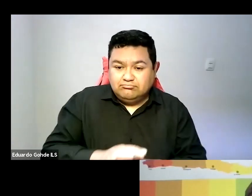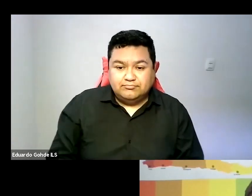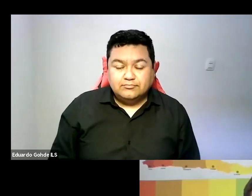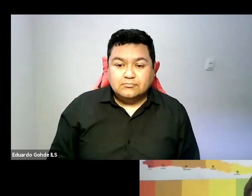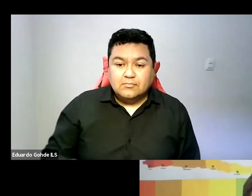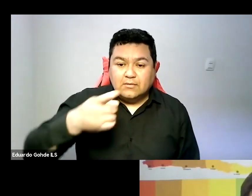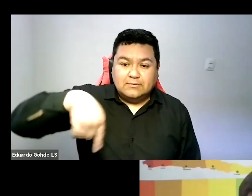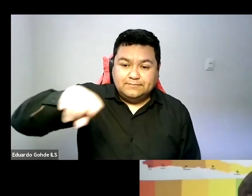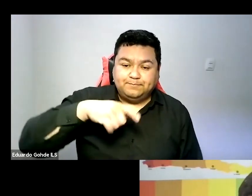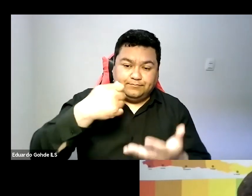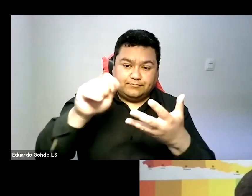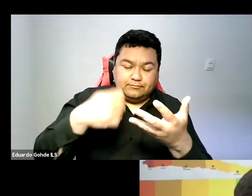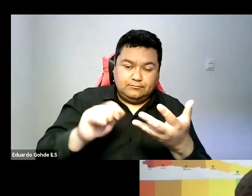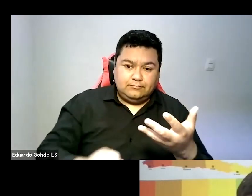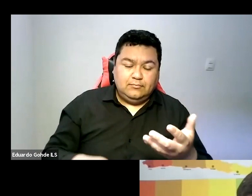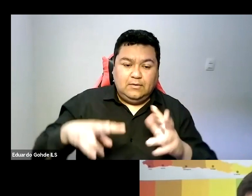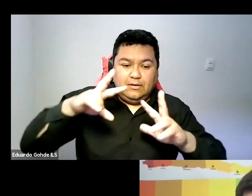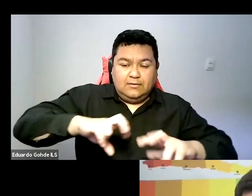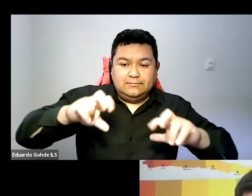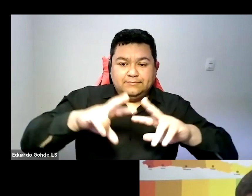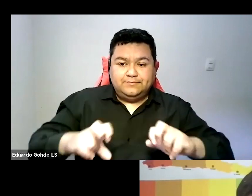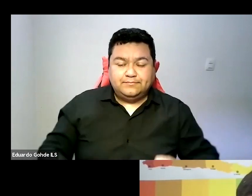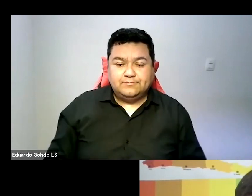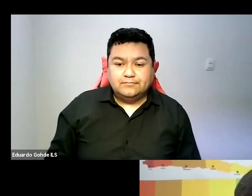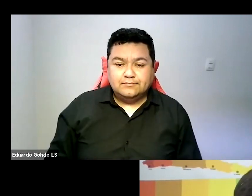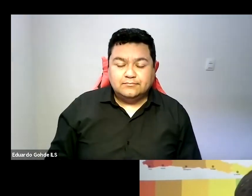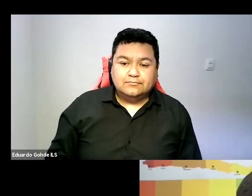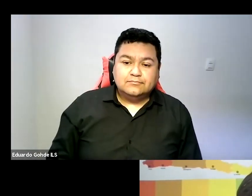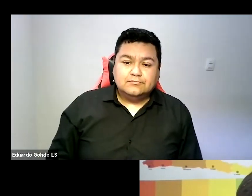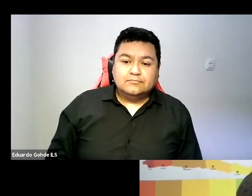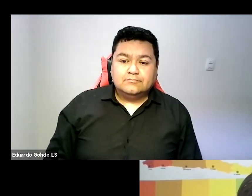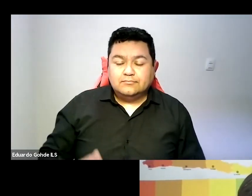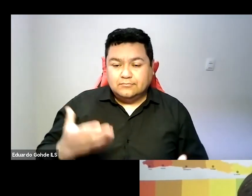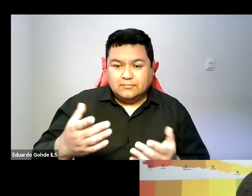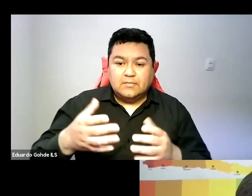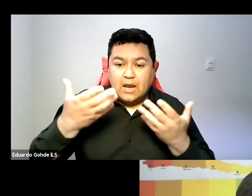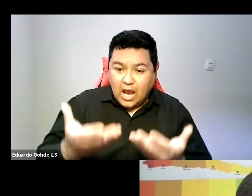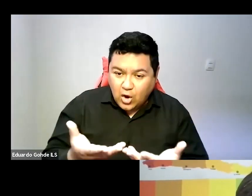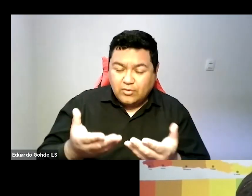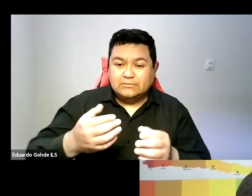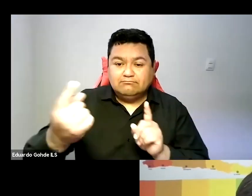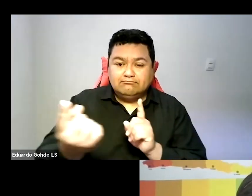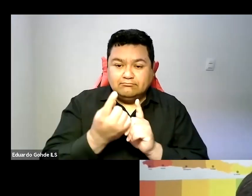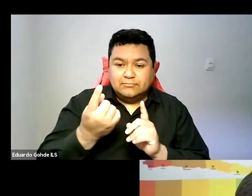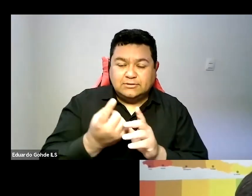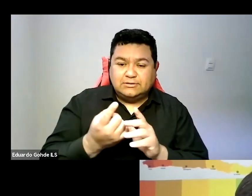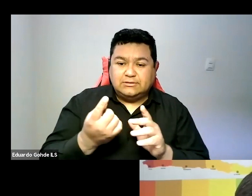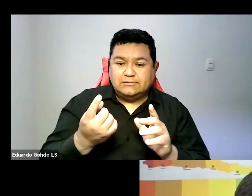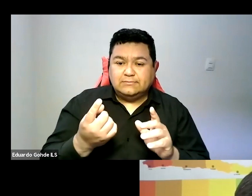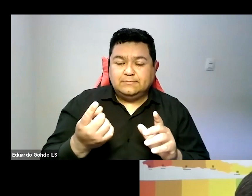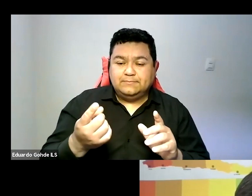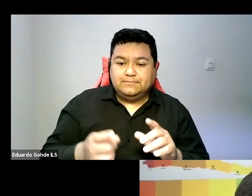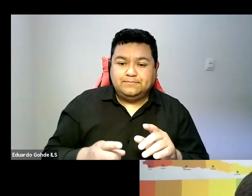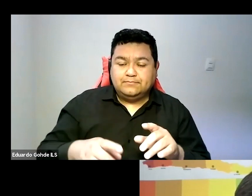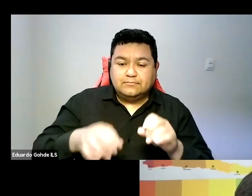cuando nos evalúan como investigadores, últimamente ha aparecido la posibilidad de poner algo